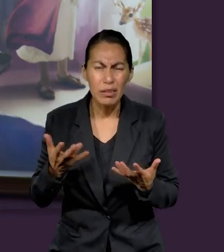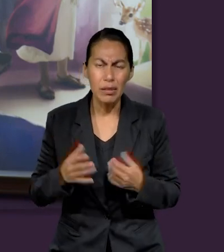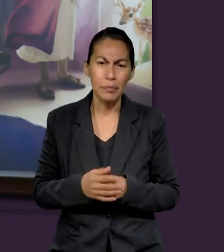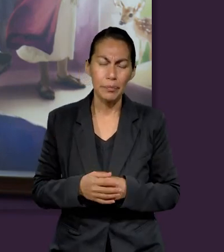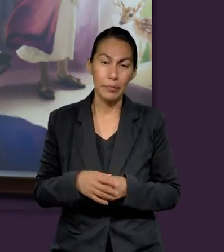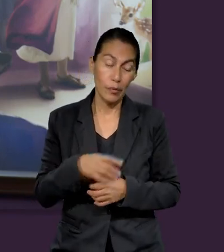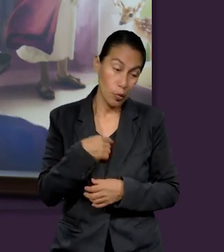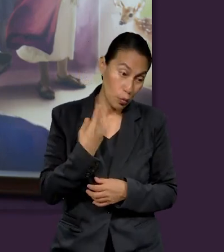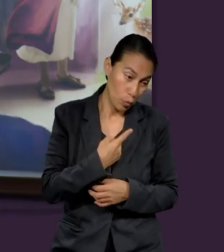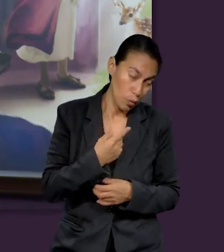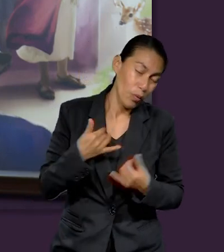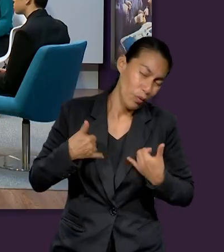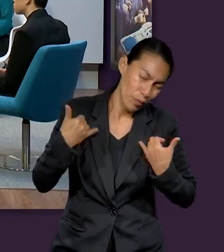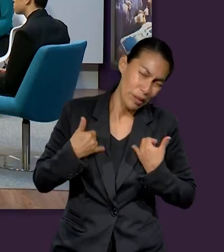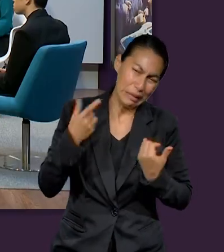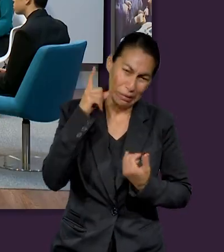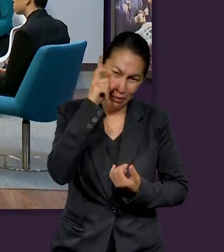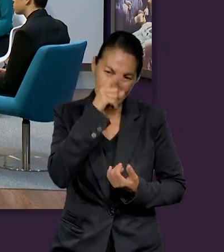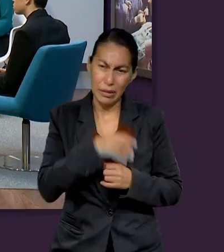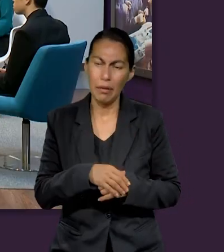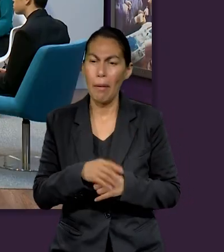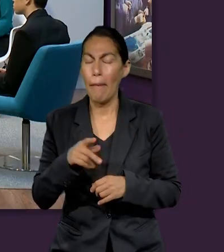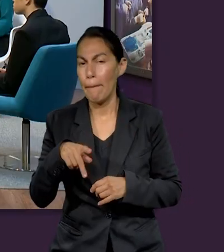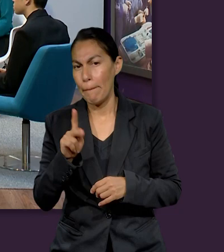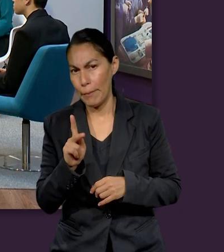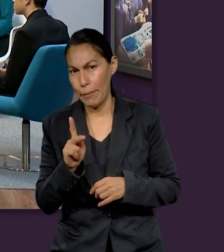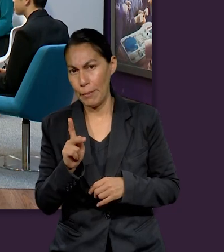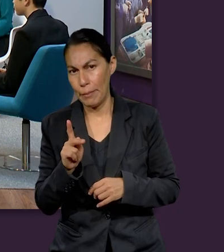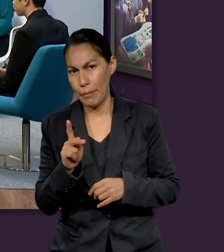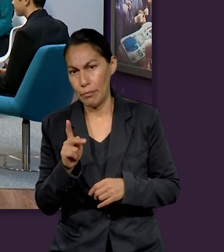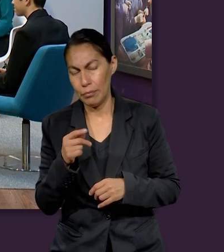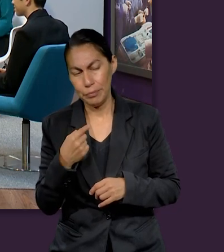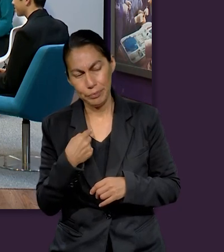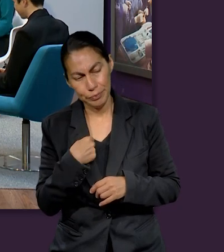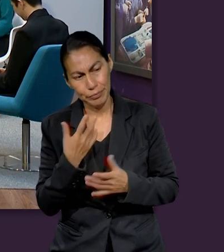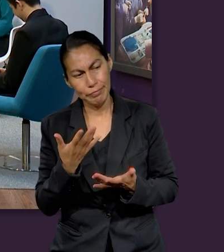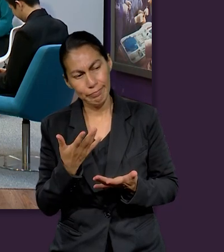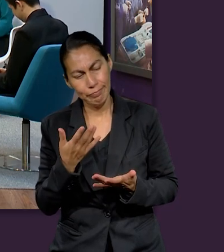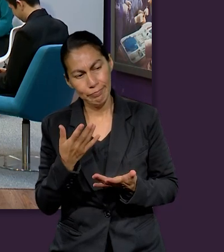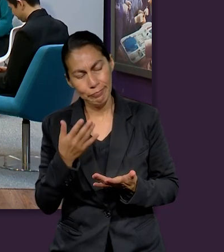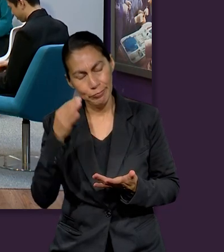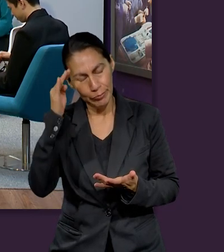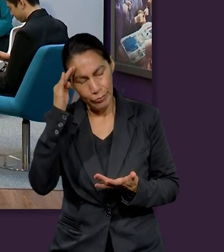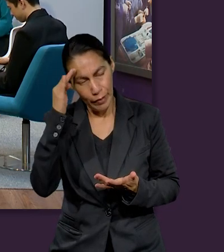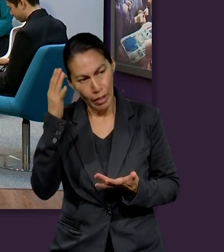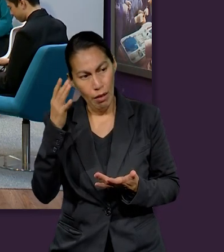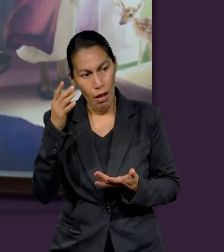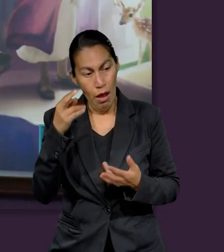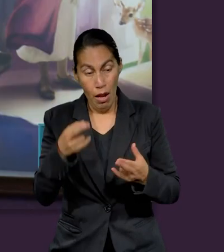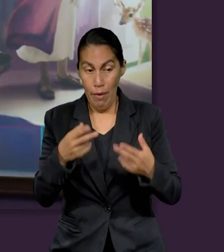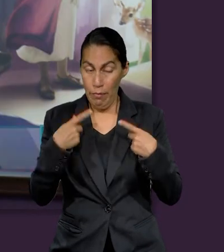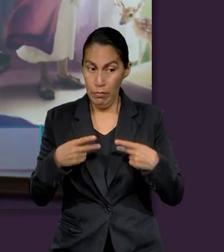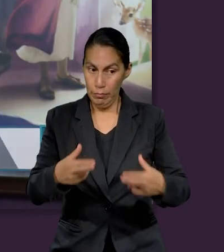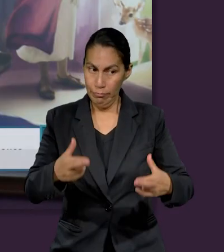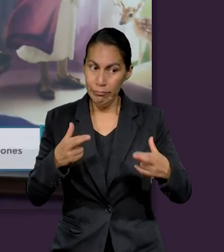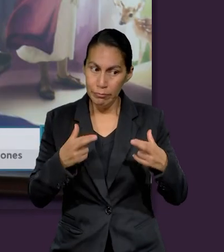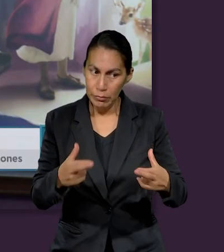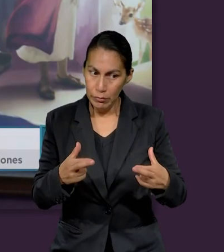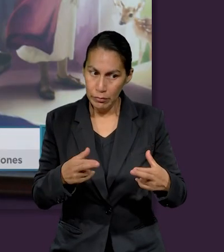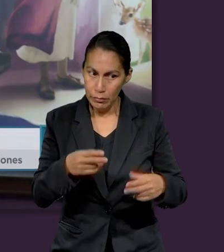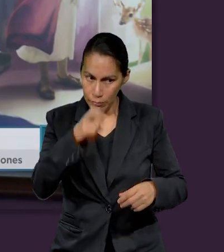porque este y este tema Pues fue más difícil para nosotros que aún vamos empezando pero quisieras centrarme